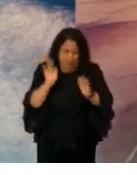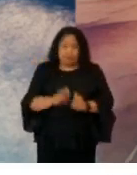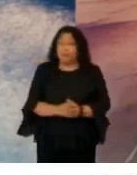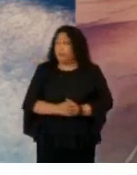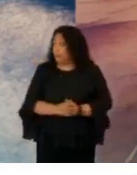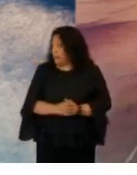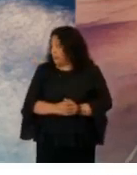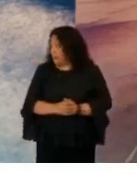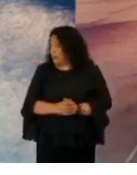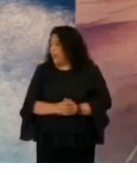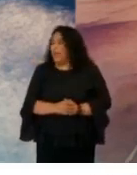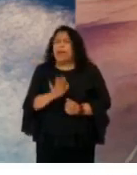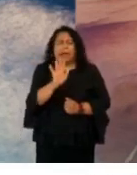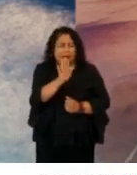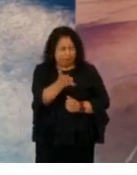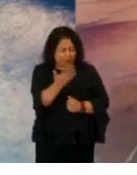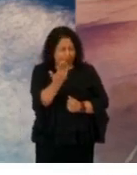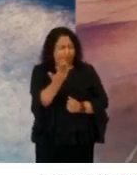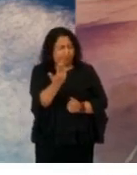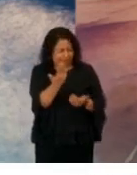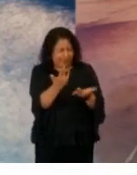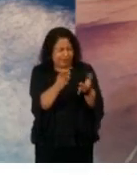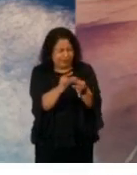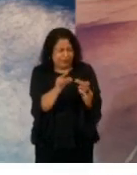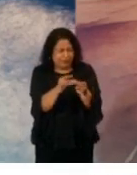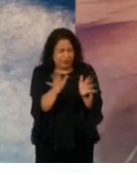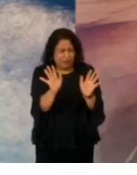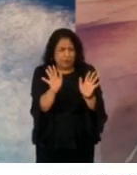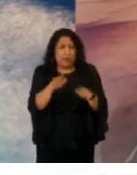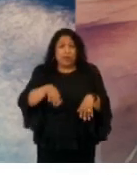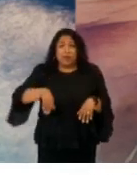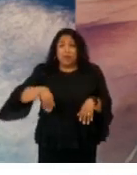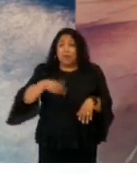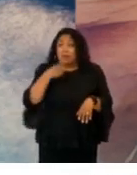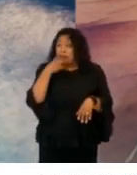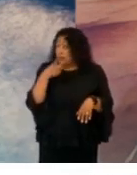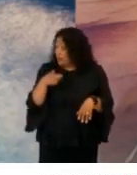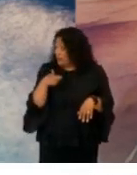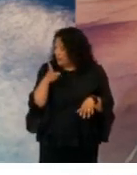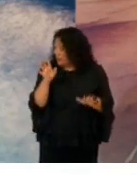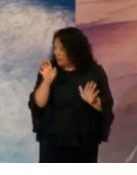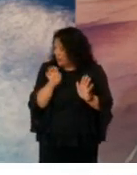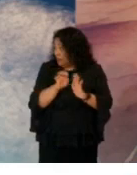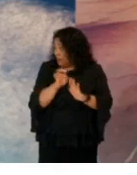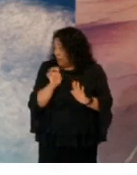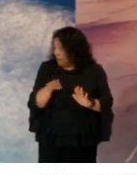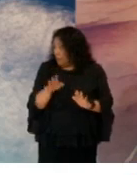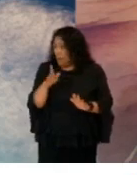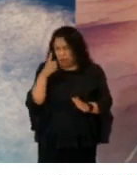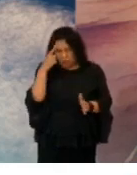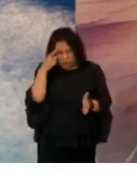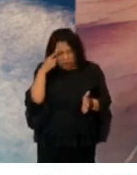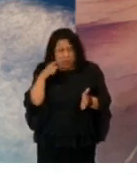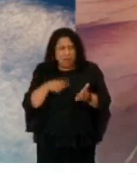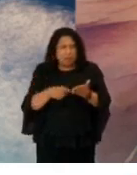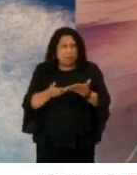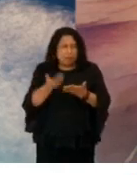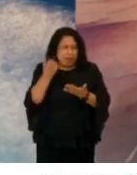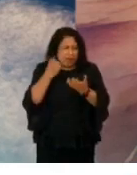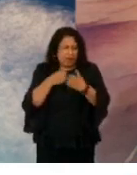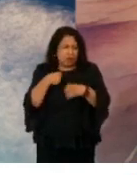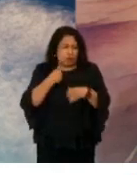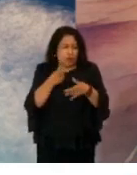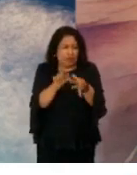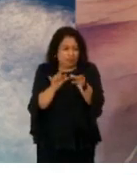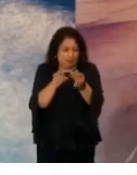Te preguntaron, pero a ver, explíquese. Entonces, le acabo de decir ahora en televisión este ejemplo, pero creo que hacía muchos años no lo contaba.